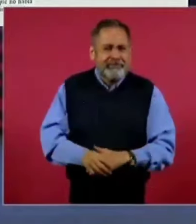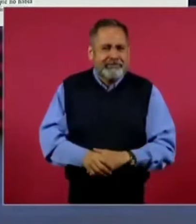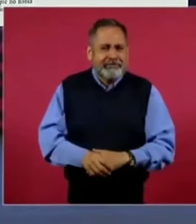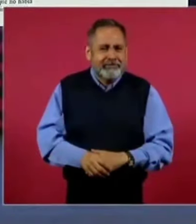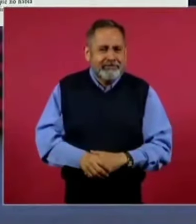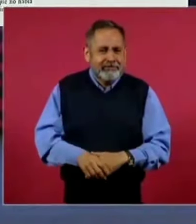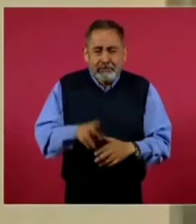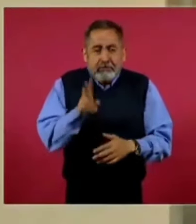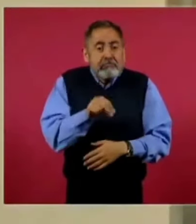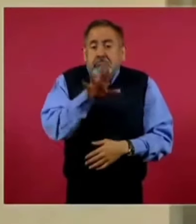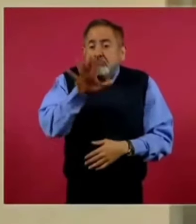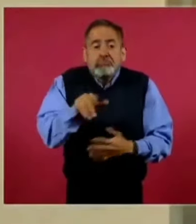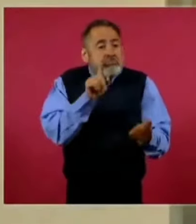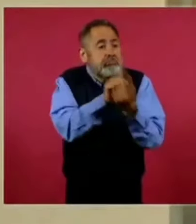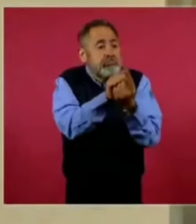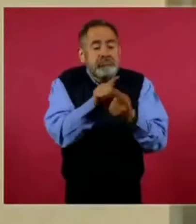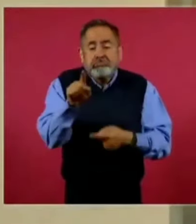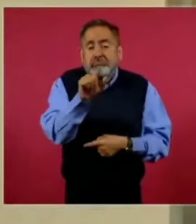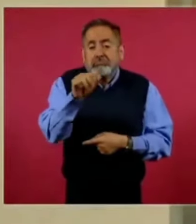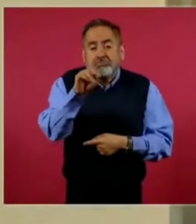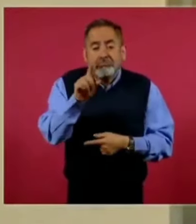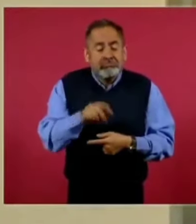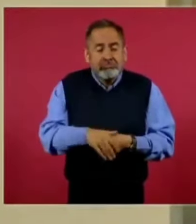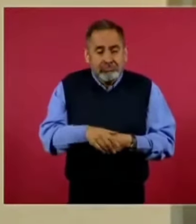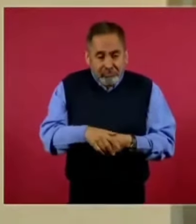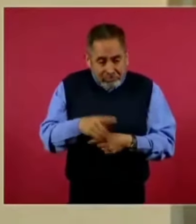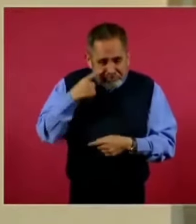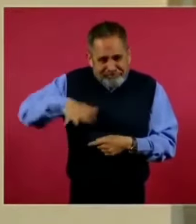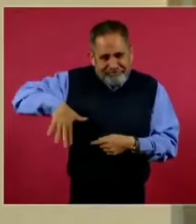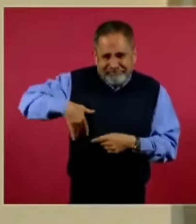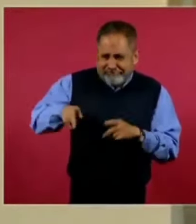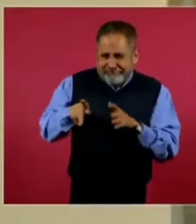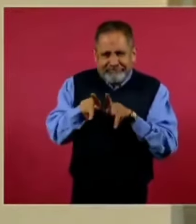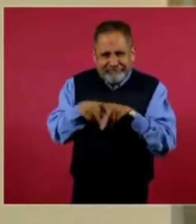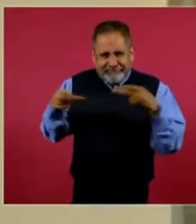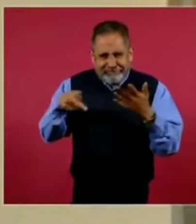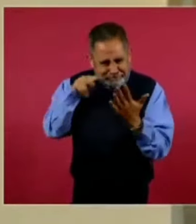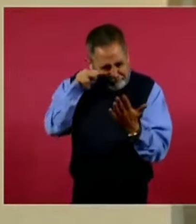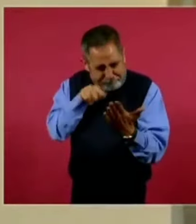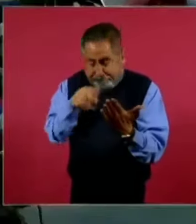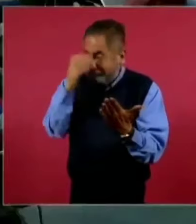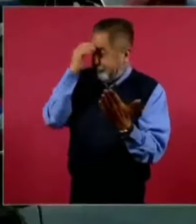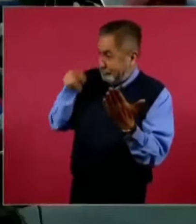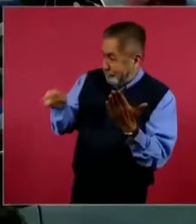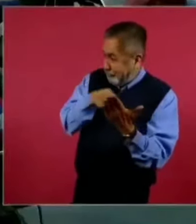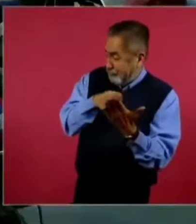Nunca he visto a Zambada. Nada más por lo que les estoy platicando de don Julio.